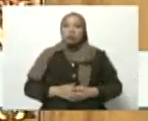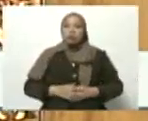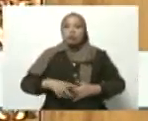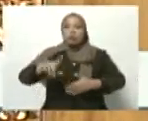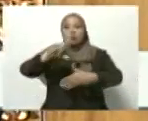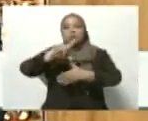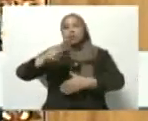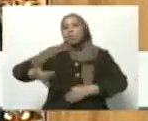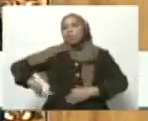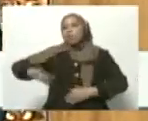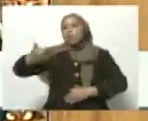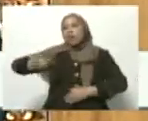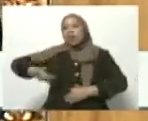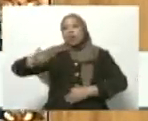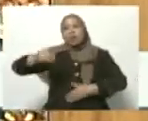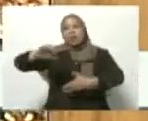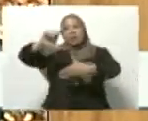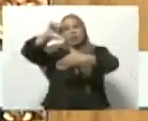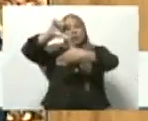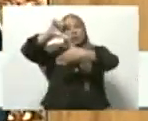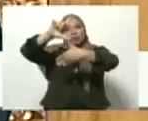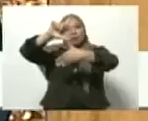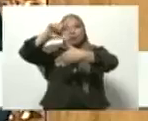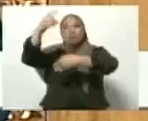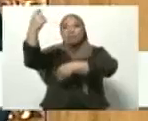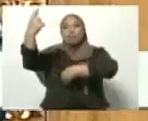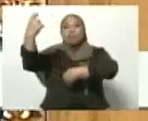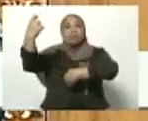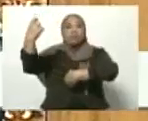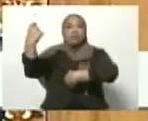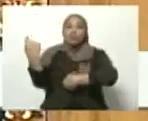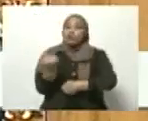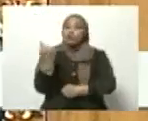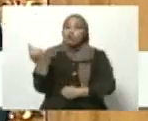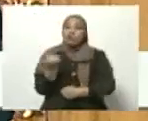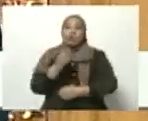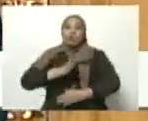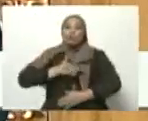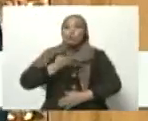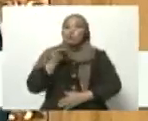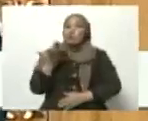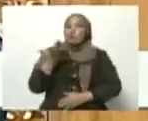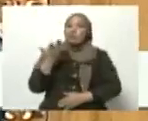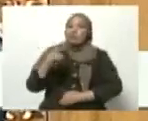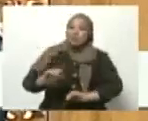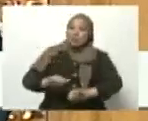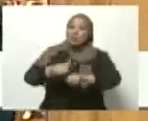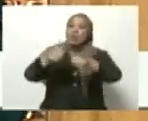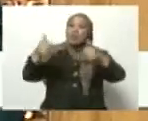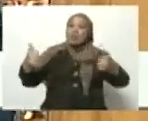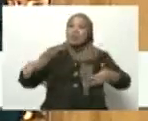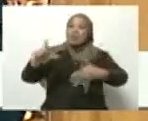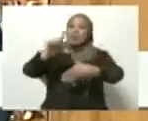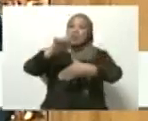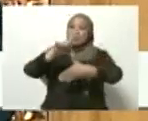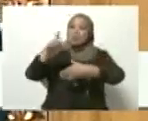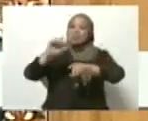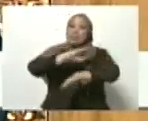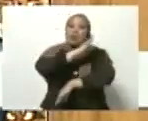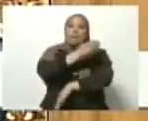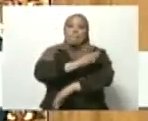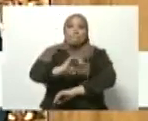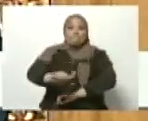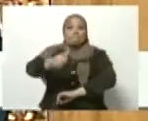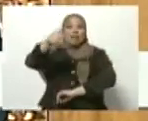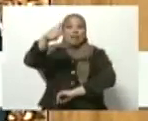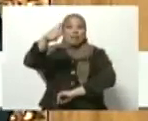es importantísima, pero América Latina no basta, no basta. Esto es mucho más grande que América Latina, necesitamos fuerzas mayores que